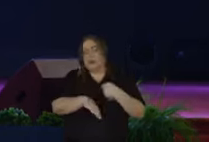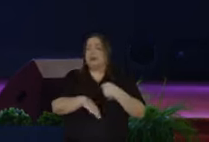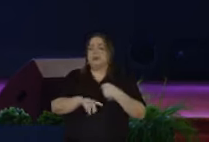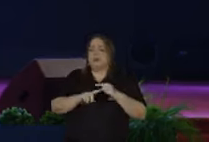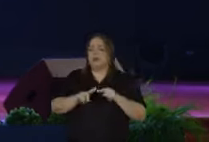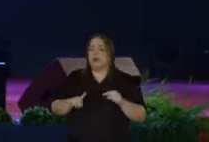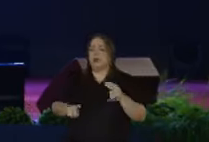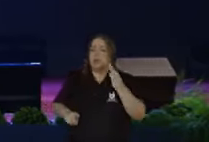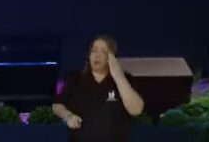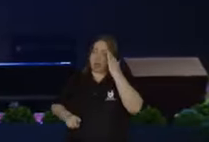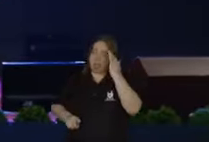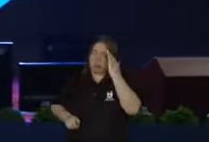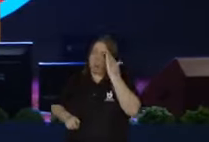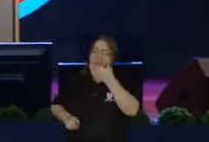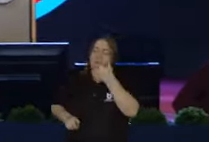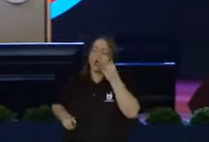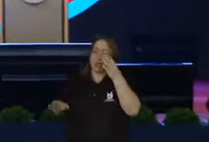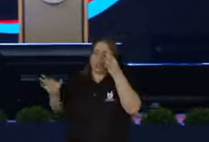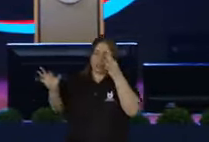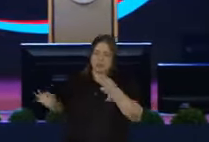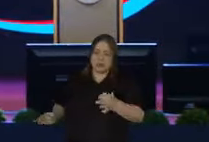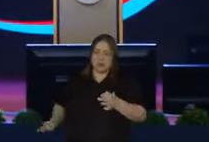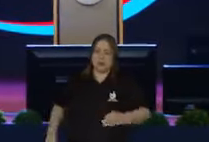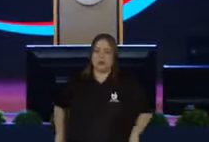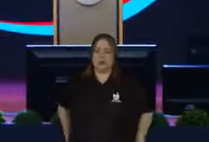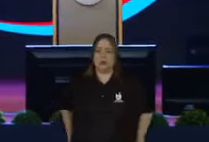es la mejor decisión. ¿Fue así?